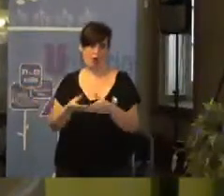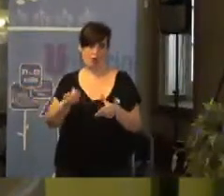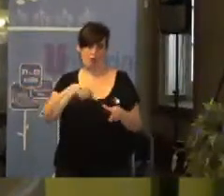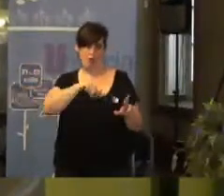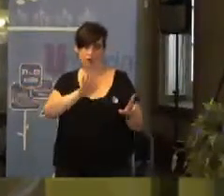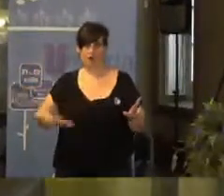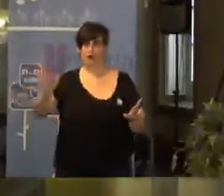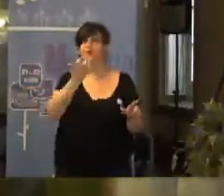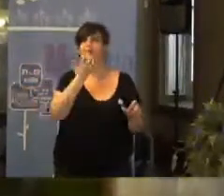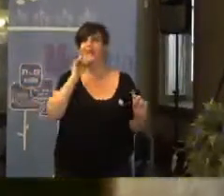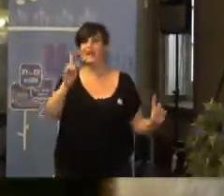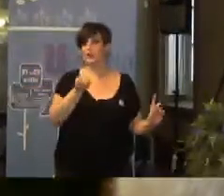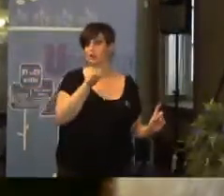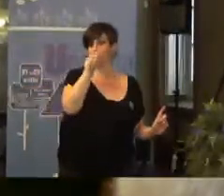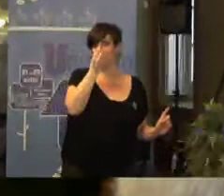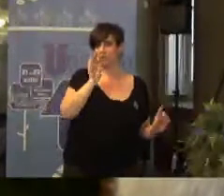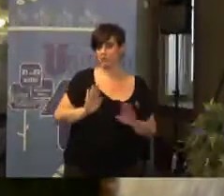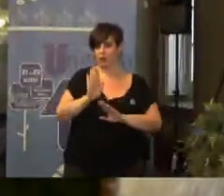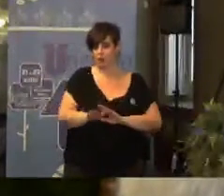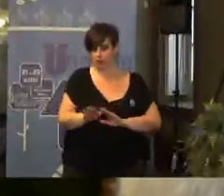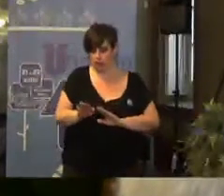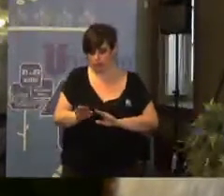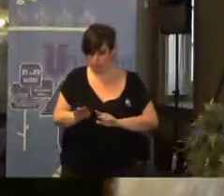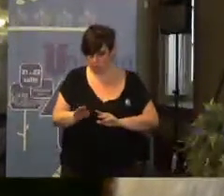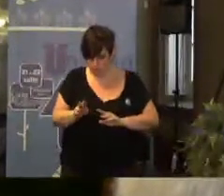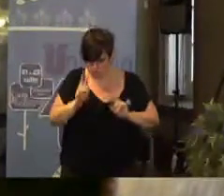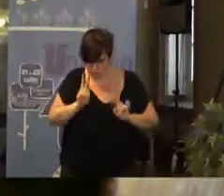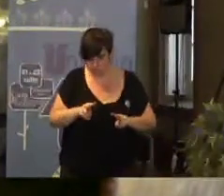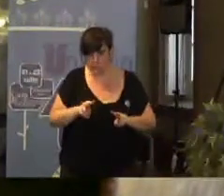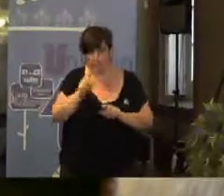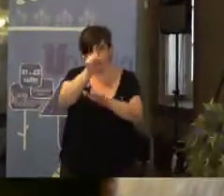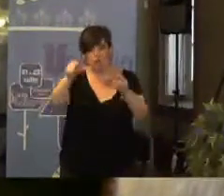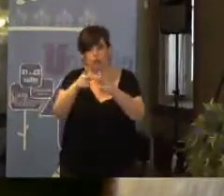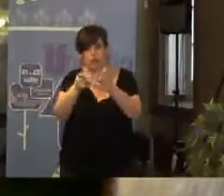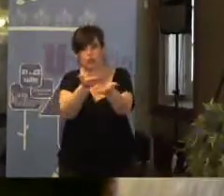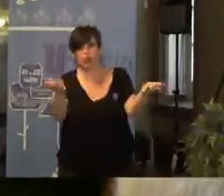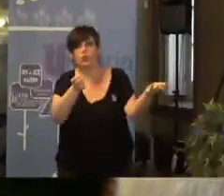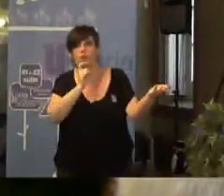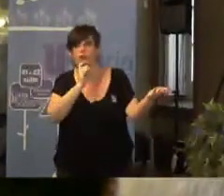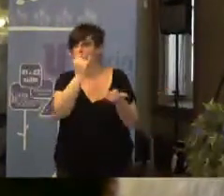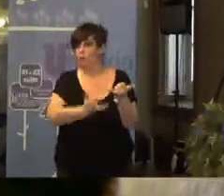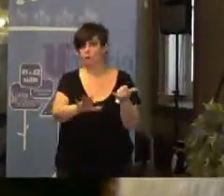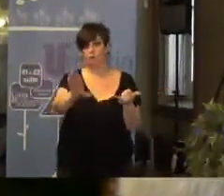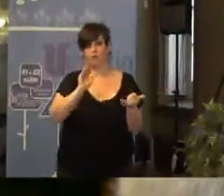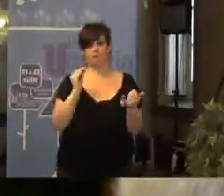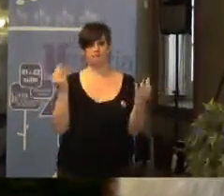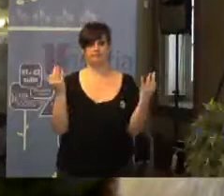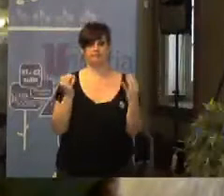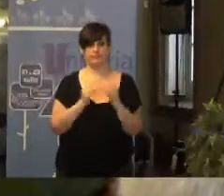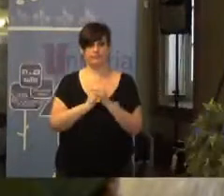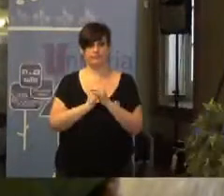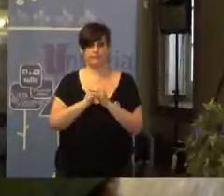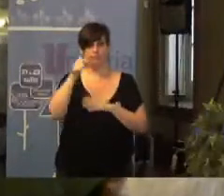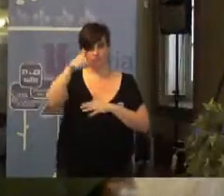a terra e analiza a sociedade a que se quere dirixir e a que quere gobernar, pois terá que entender que aquí se ten que